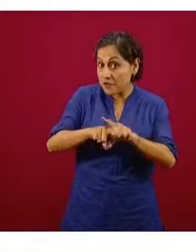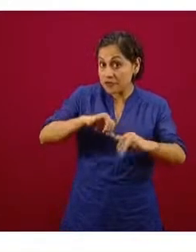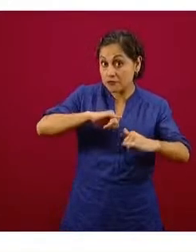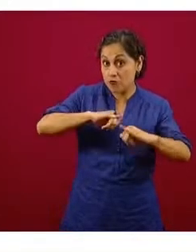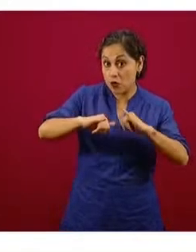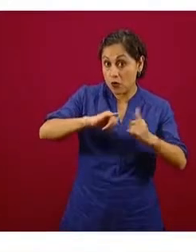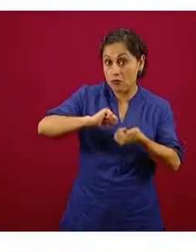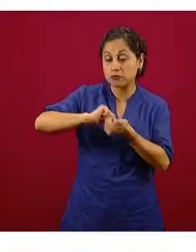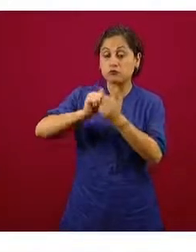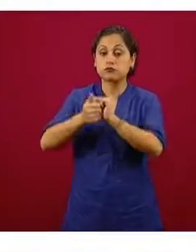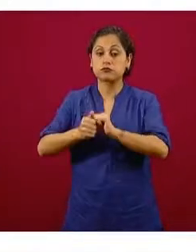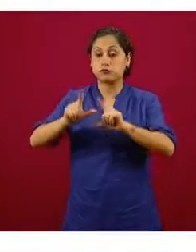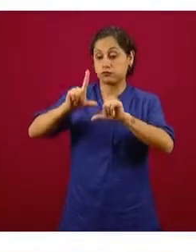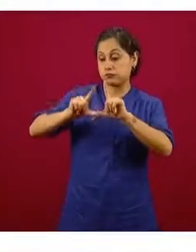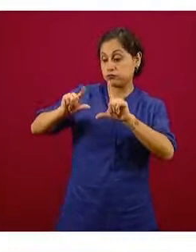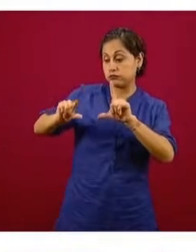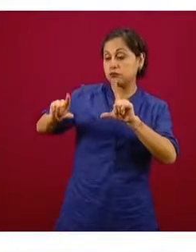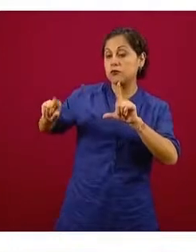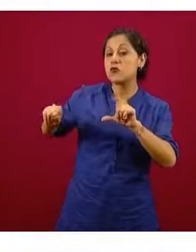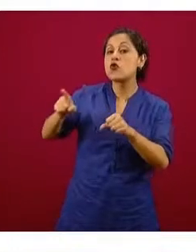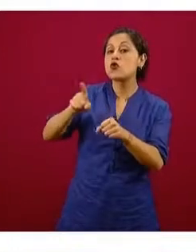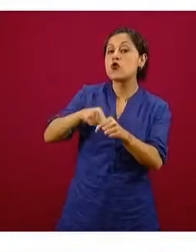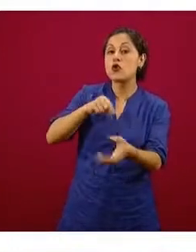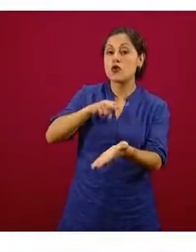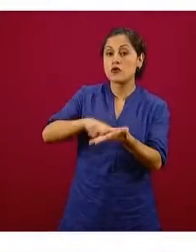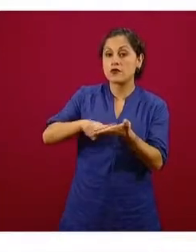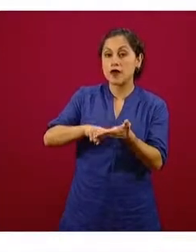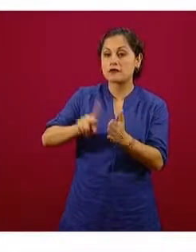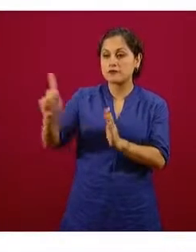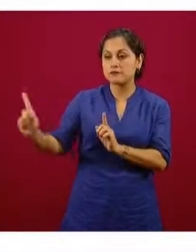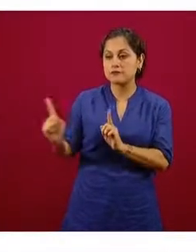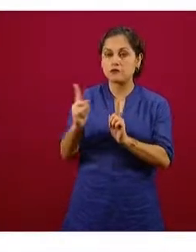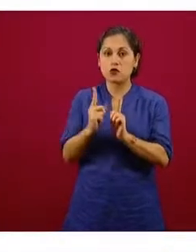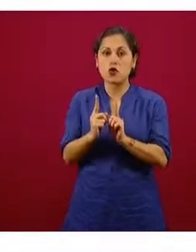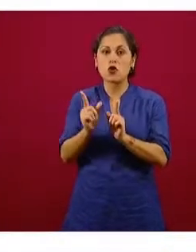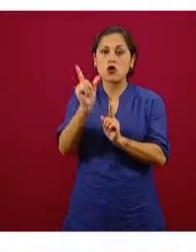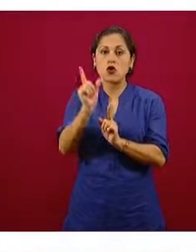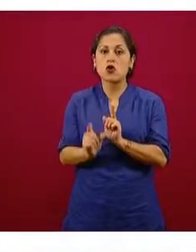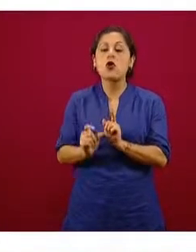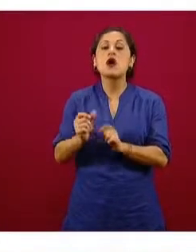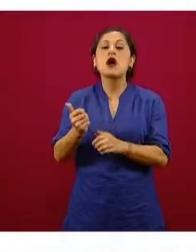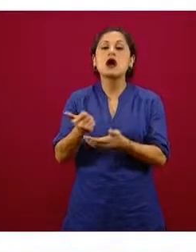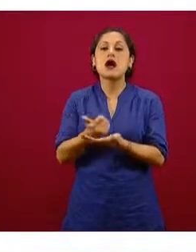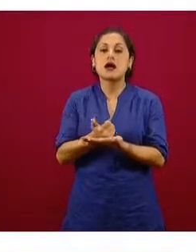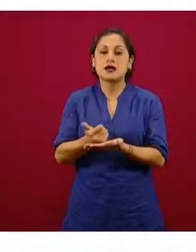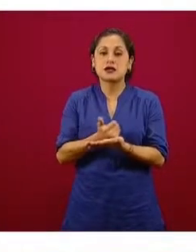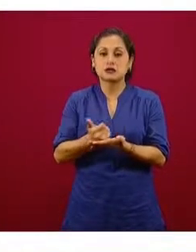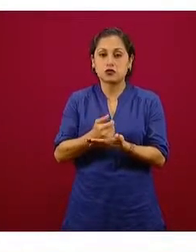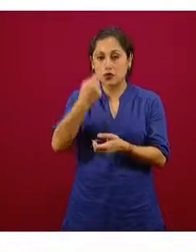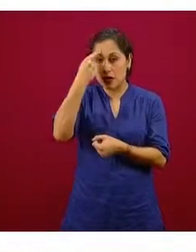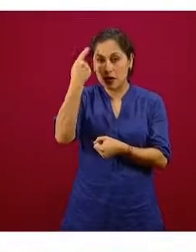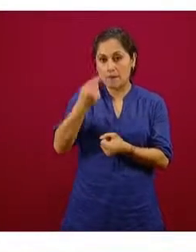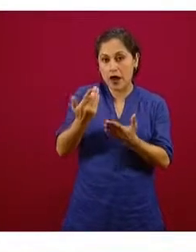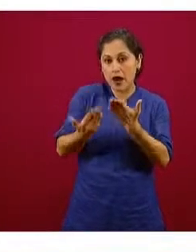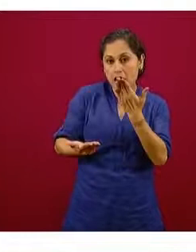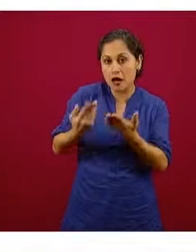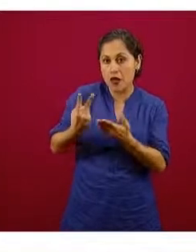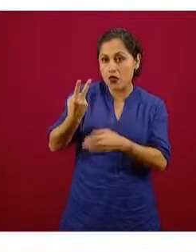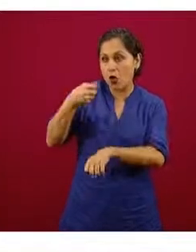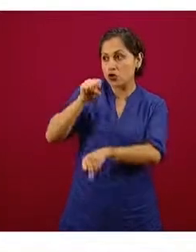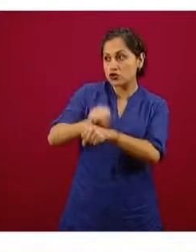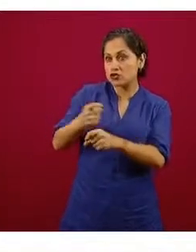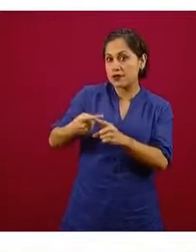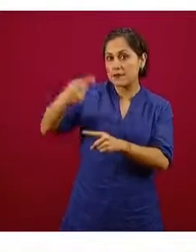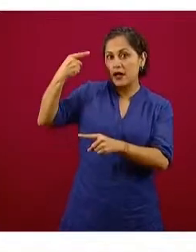verde, pero además agregamos una barra de color azul para poder tener el comparativo hasta hace 2 semanas cómo